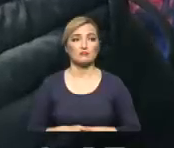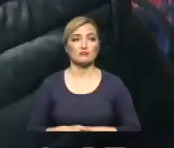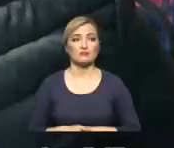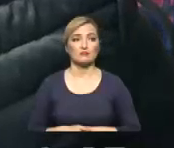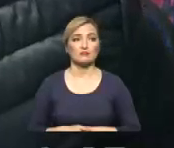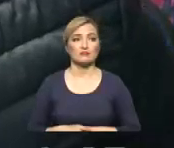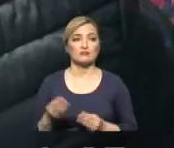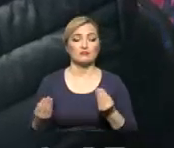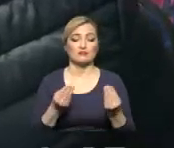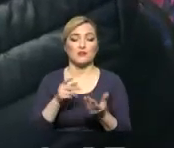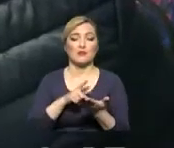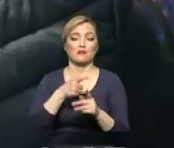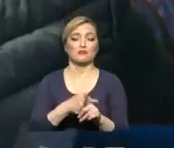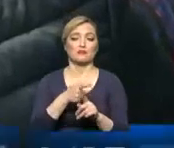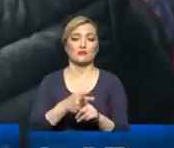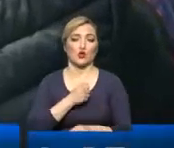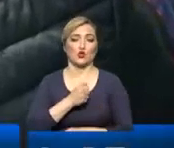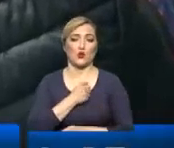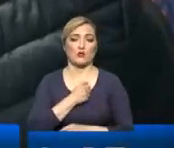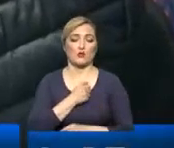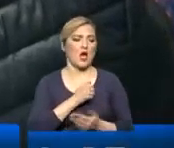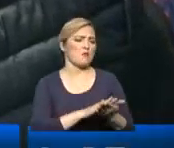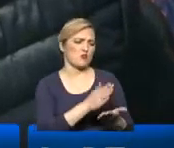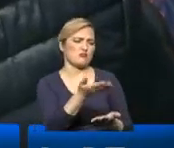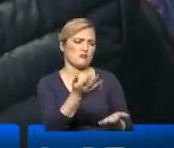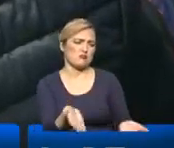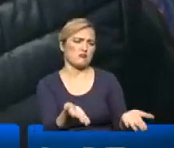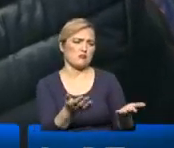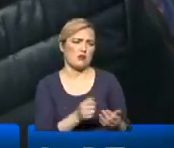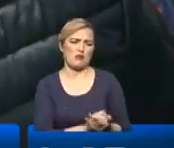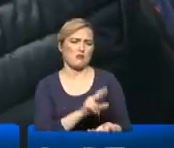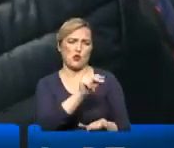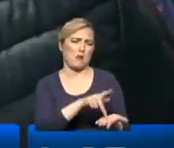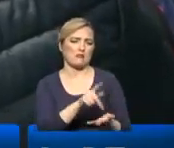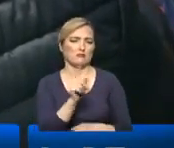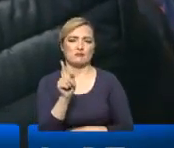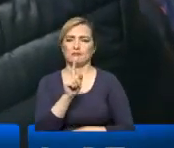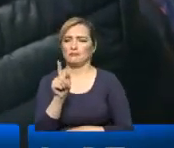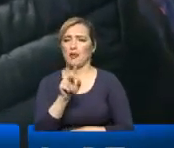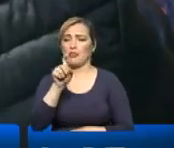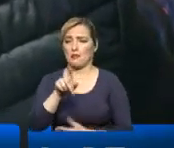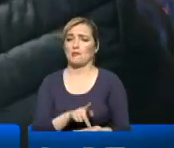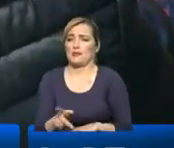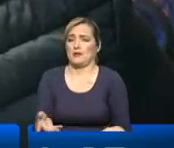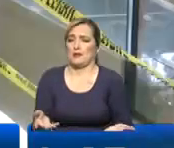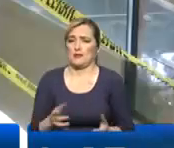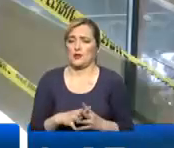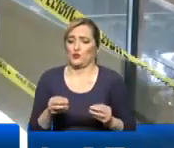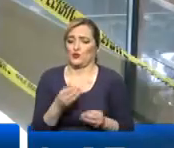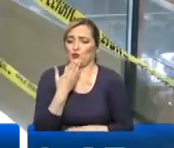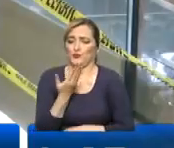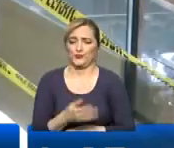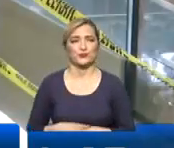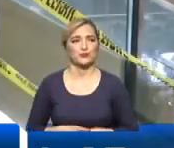¿Qué vamos a hacer con los arriendos? Los dueños no nos perdonan. Y ya pues toca ver de dónde solucionar. Hemos